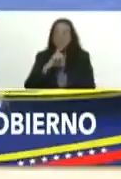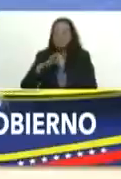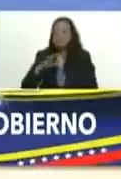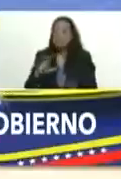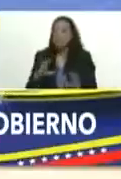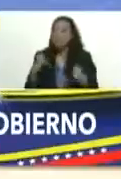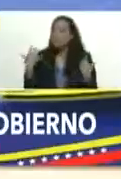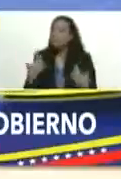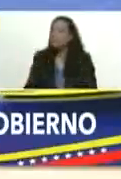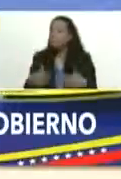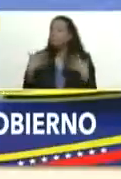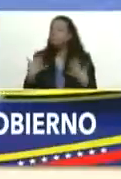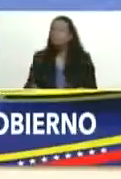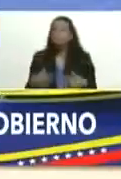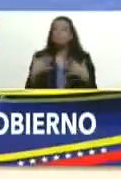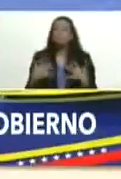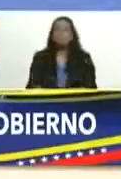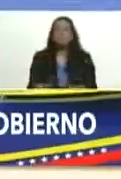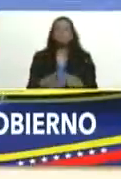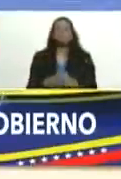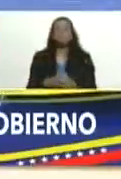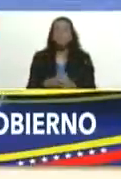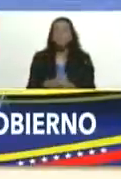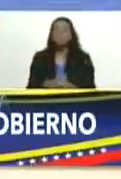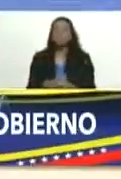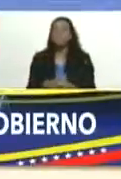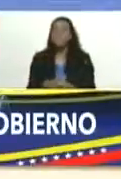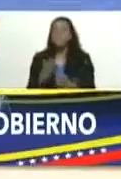más adversas,